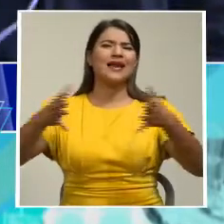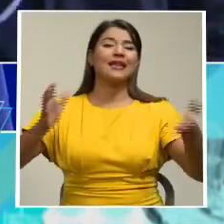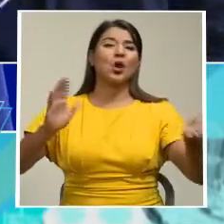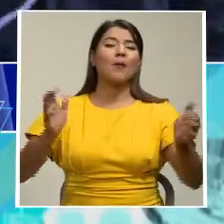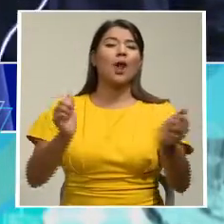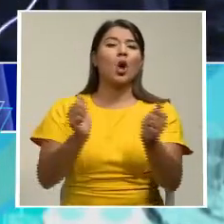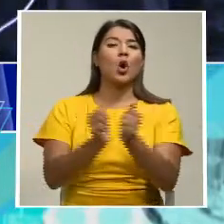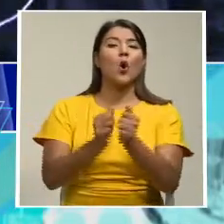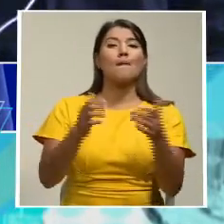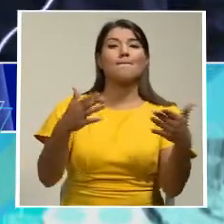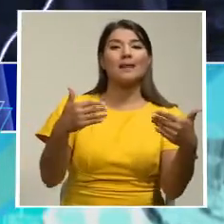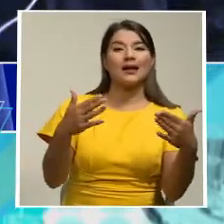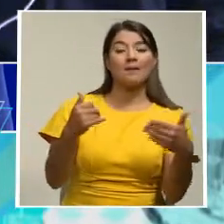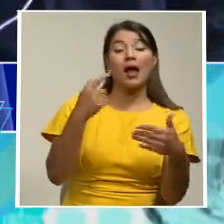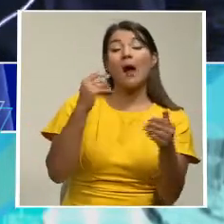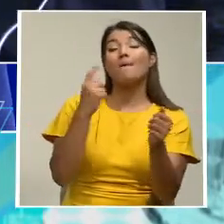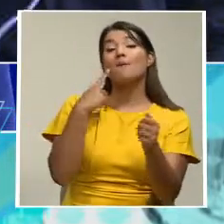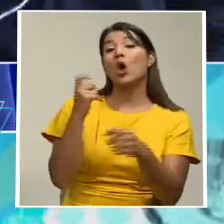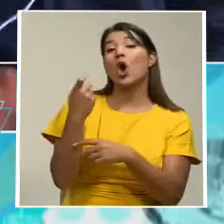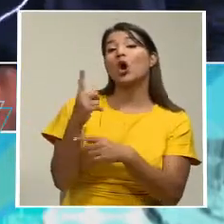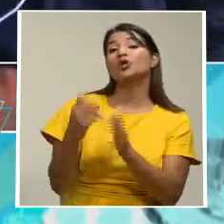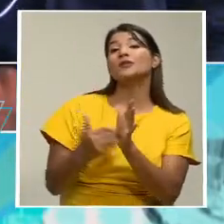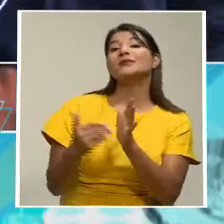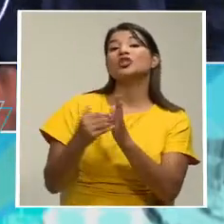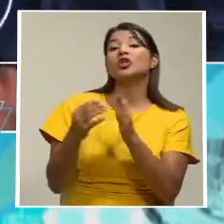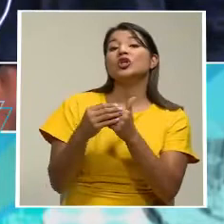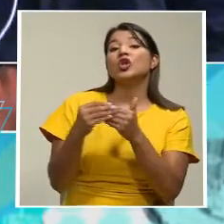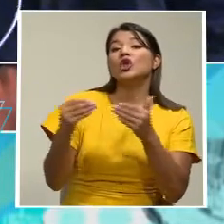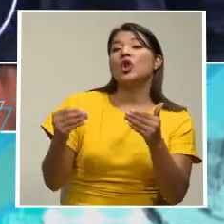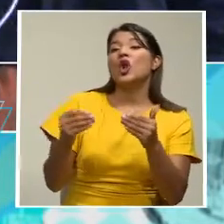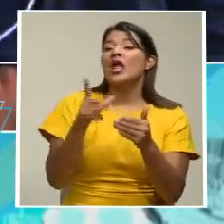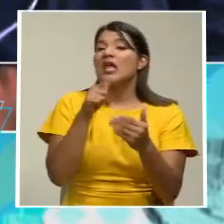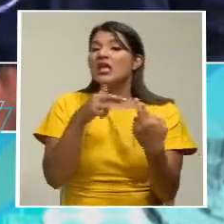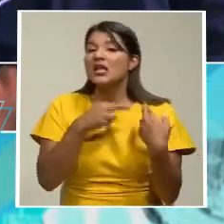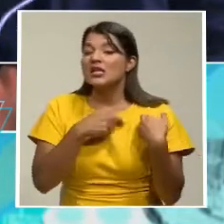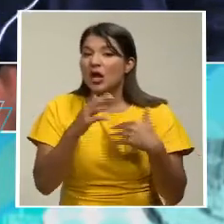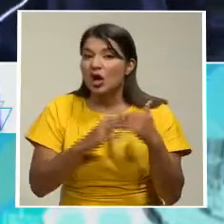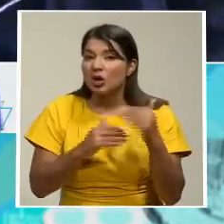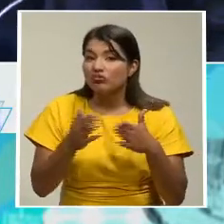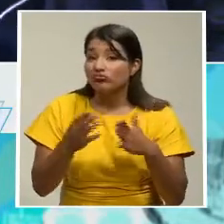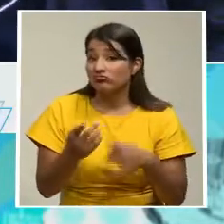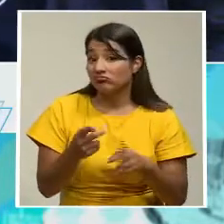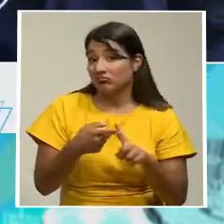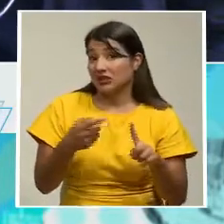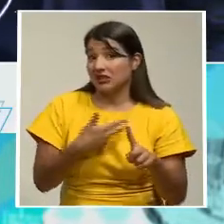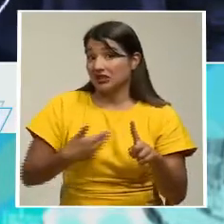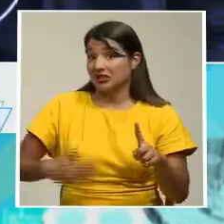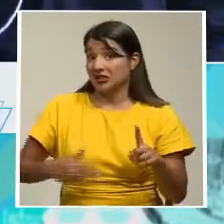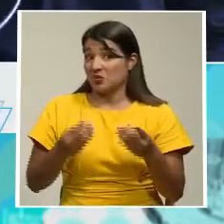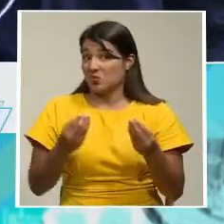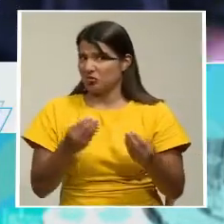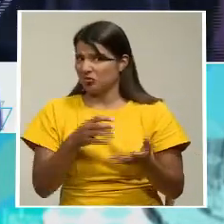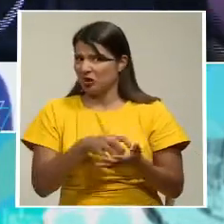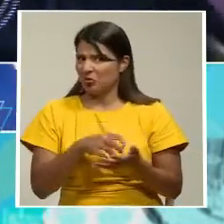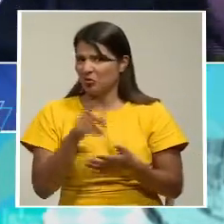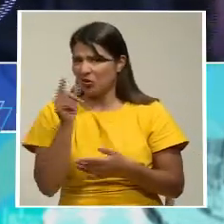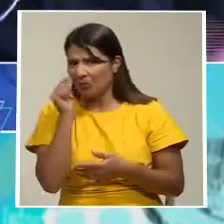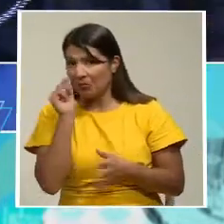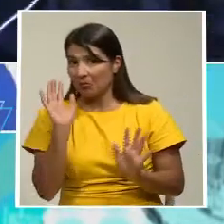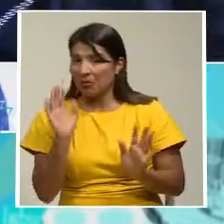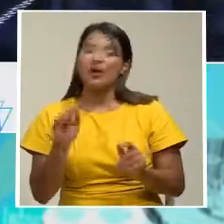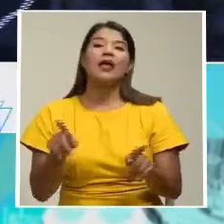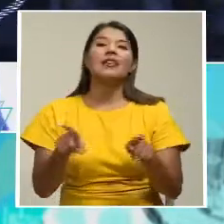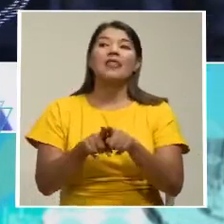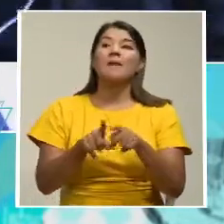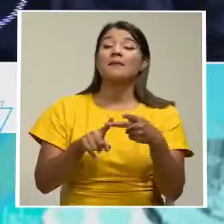iba a construir un empresario chino de dudosa procedencia, bastante oscuro además. También había anunciado ya que enviaría